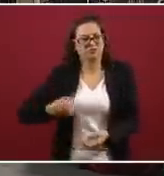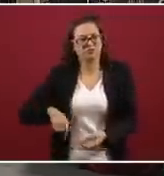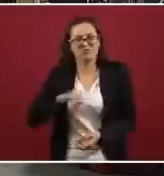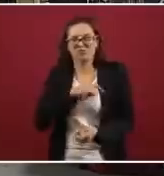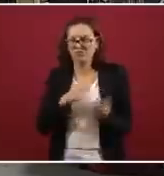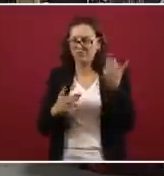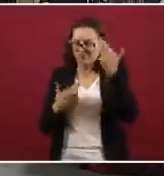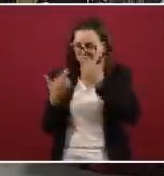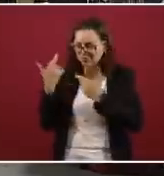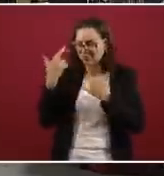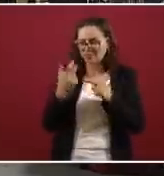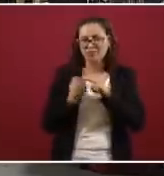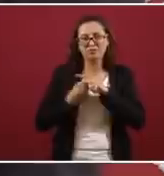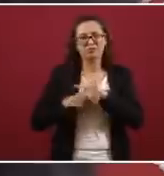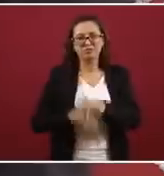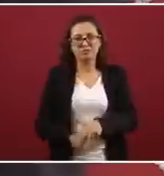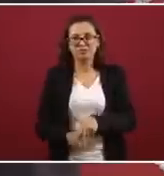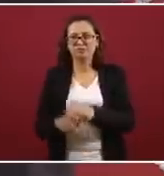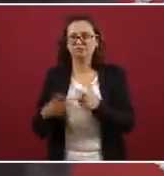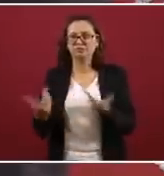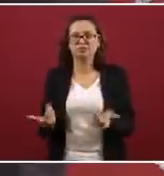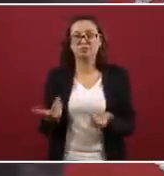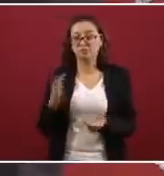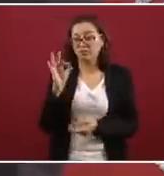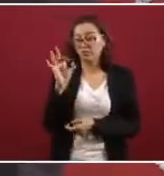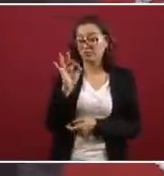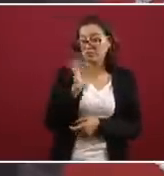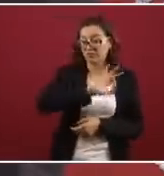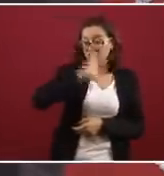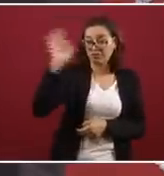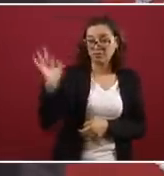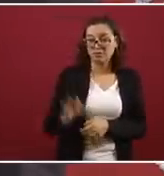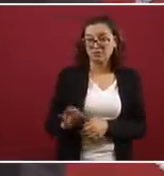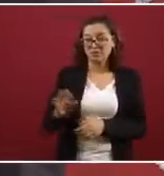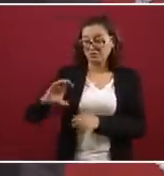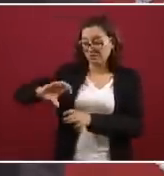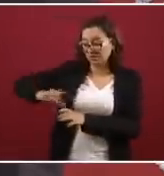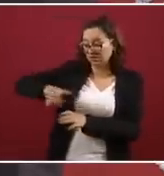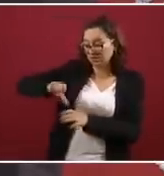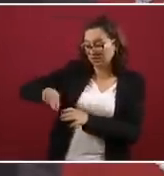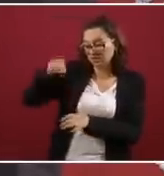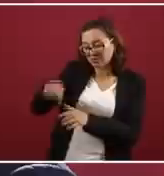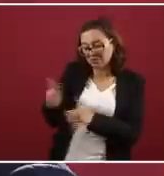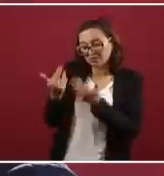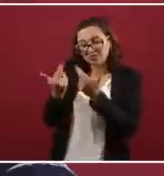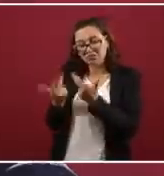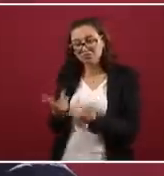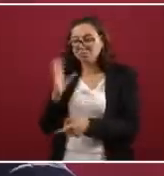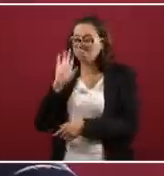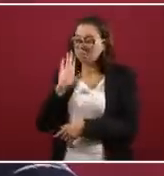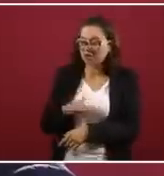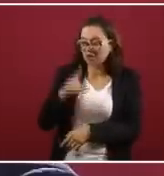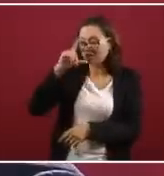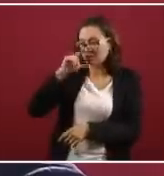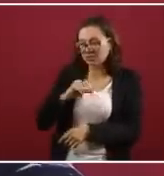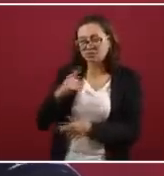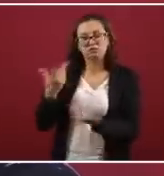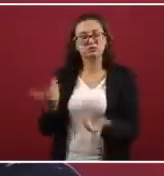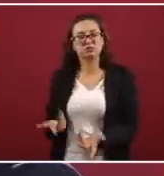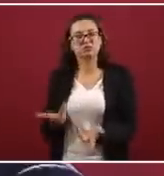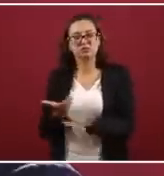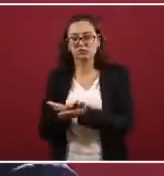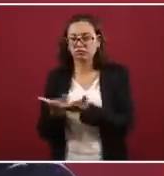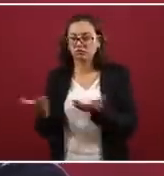visto, empezamos en niveles del casi el 40% de cilindros en mal estado y ya está en